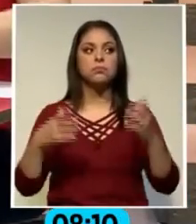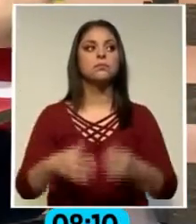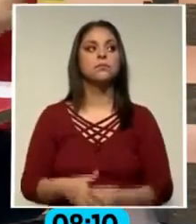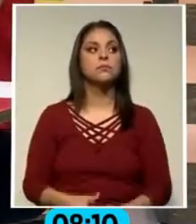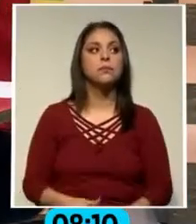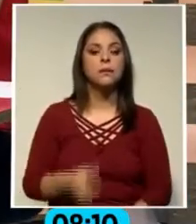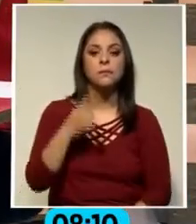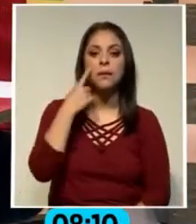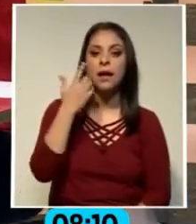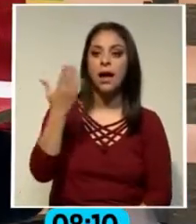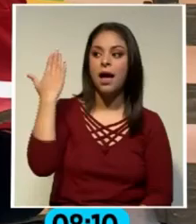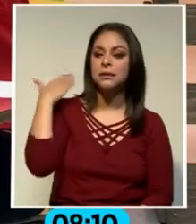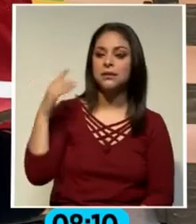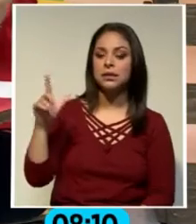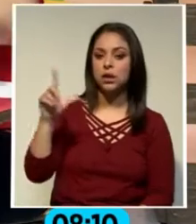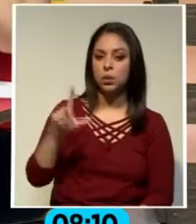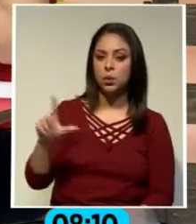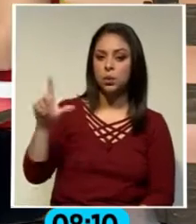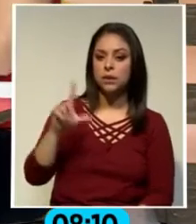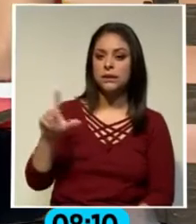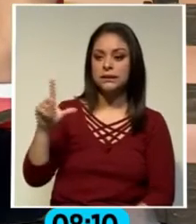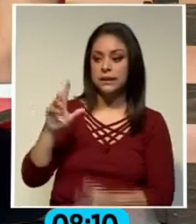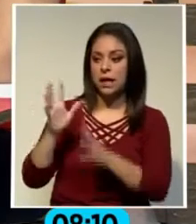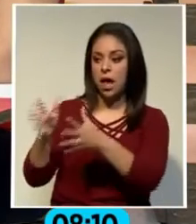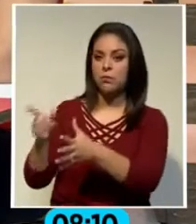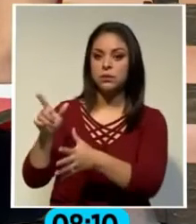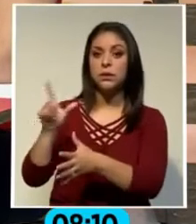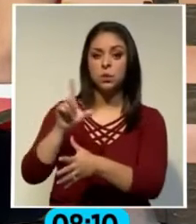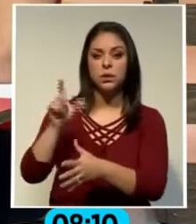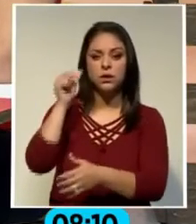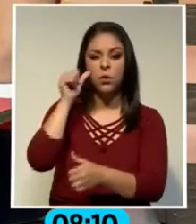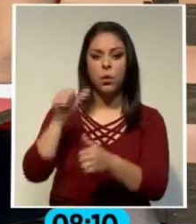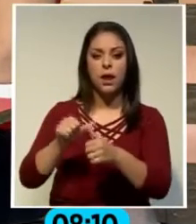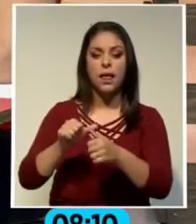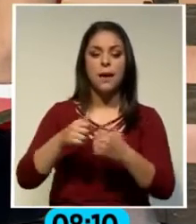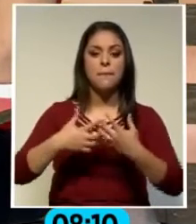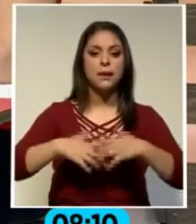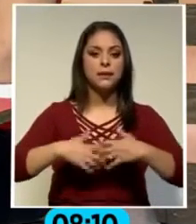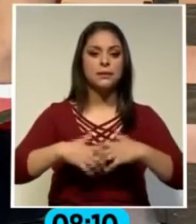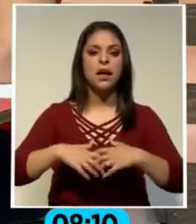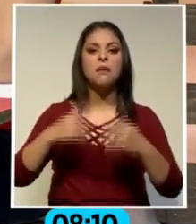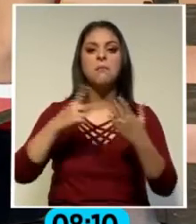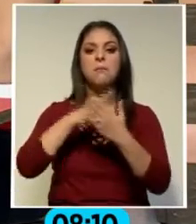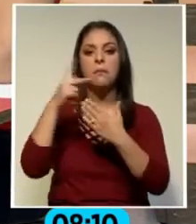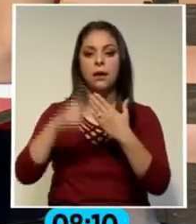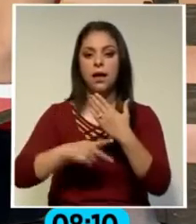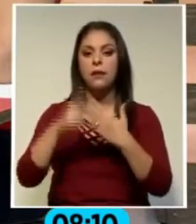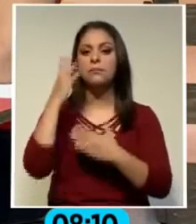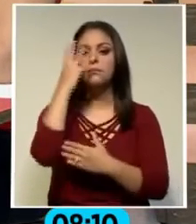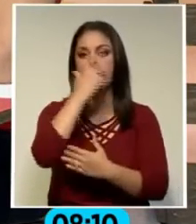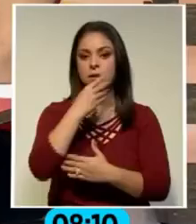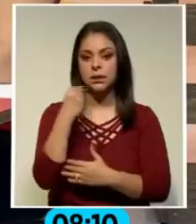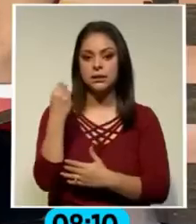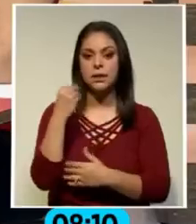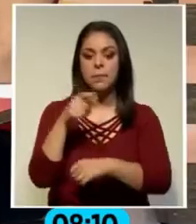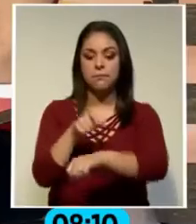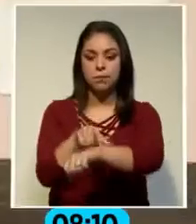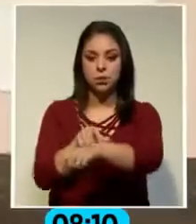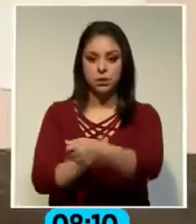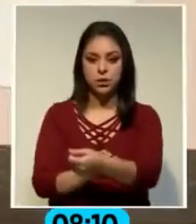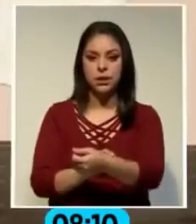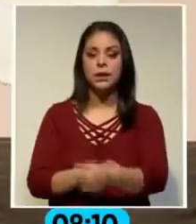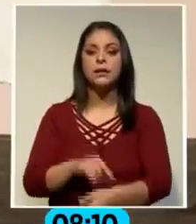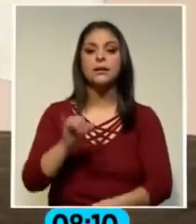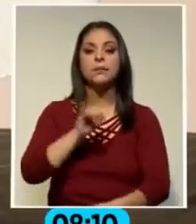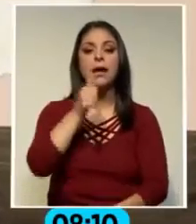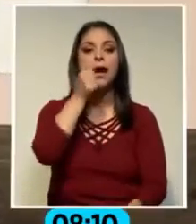lunes, que fue Plan Belleza Bisutería. Luego está uno de los pañitos con botones que utilizamos ayer en nuestro gym